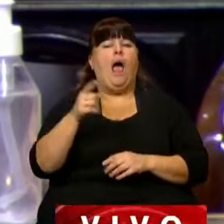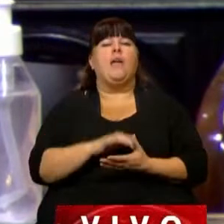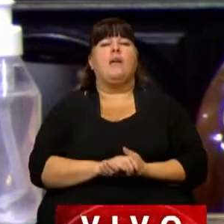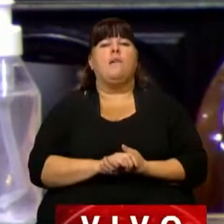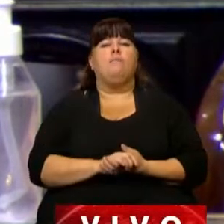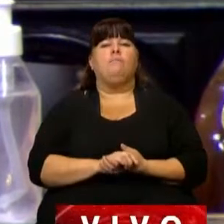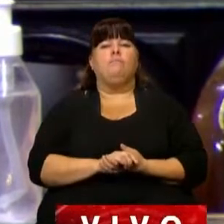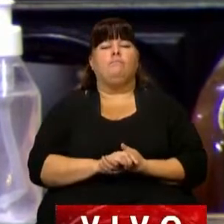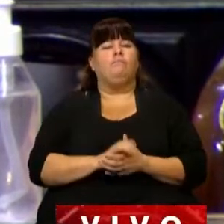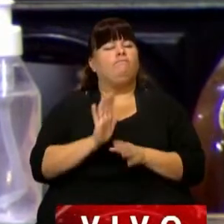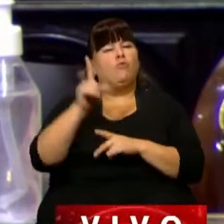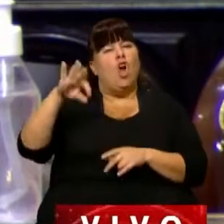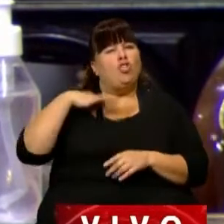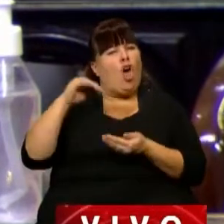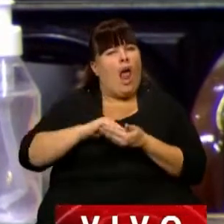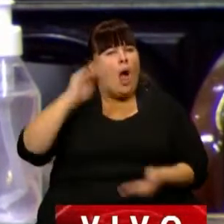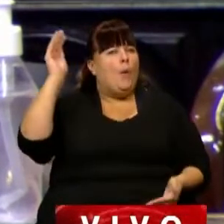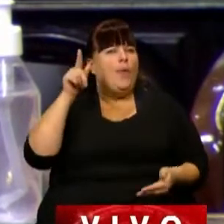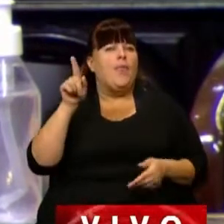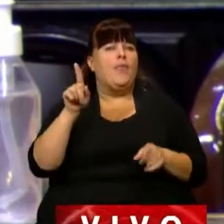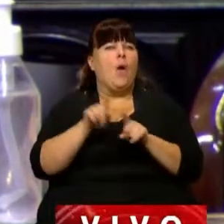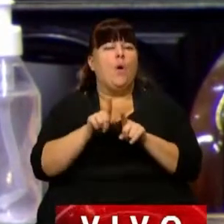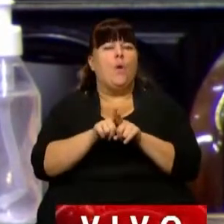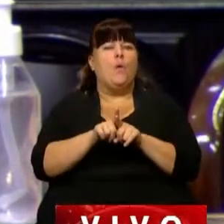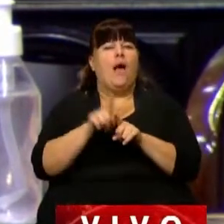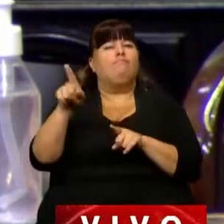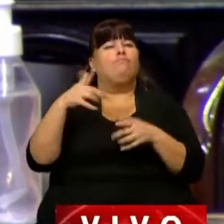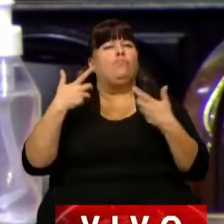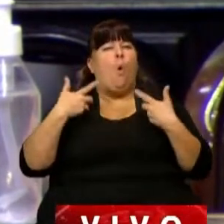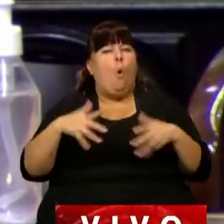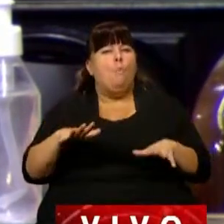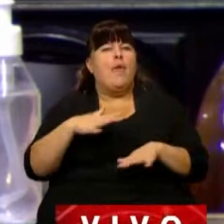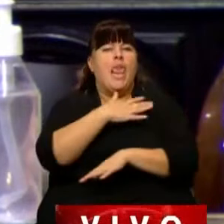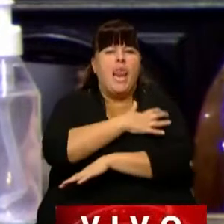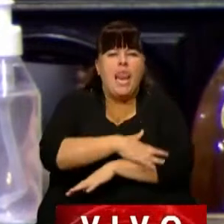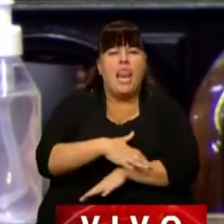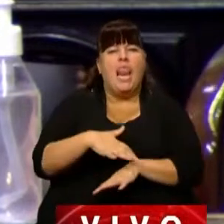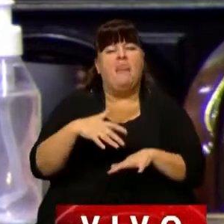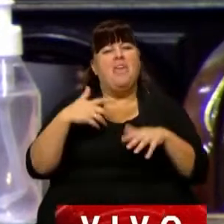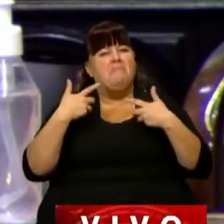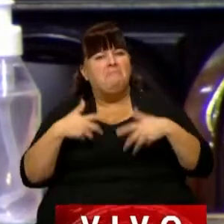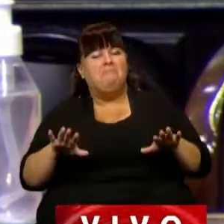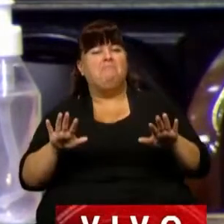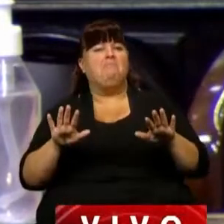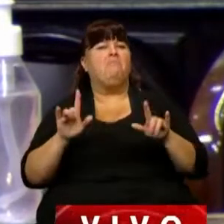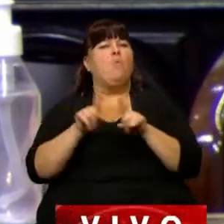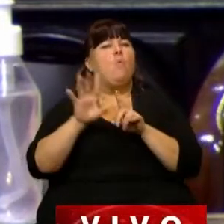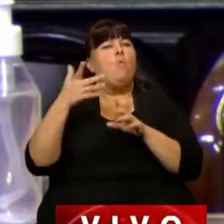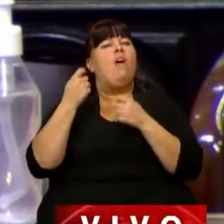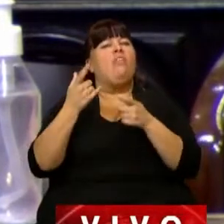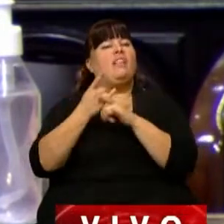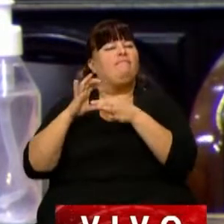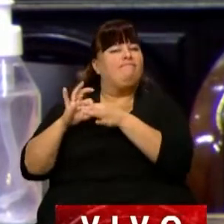sido toda su vida, en su humildad, en su sencillez, factor de